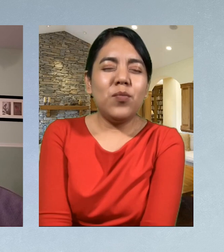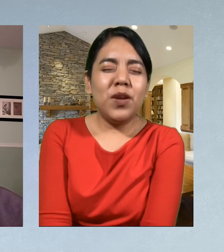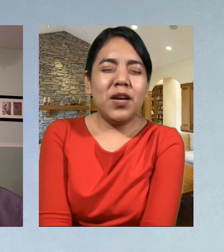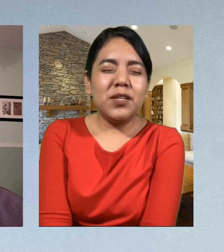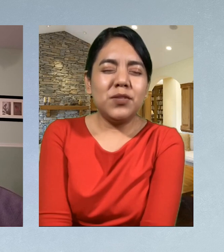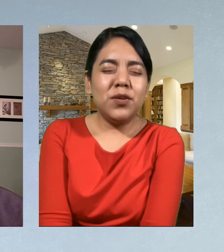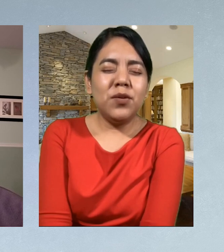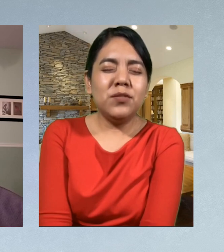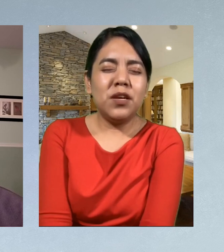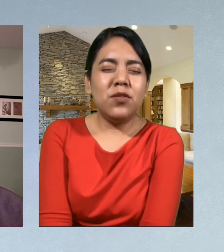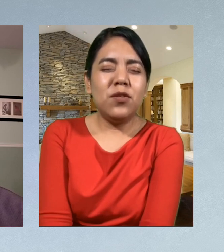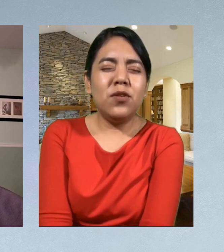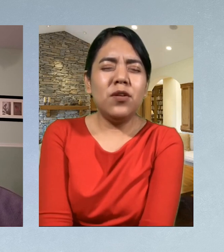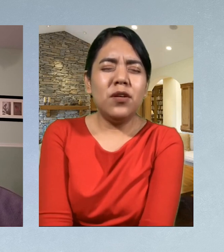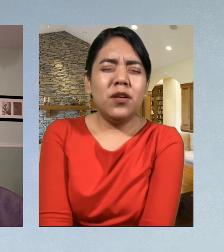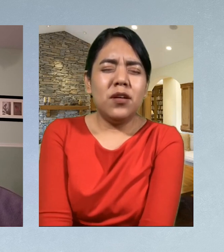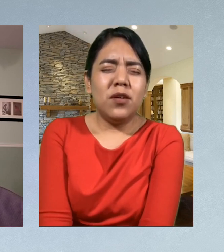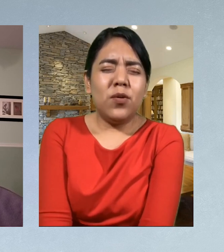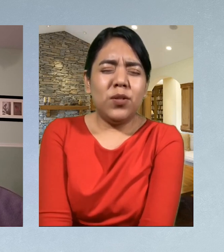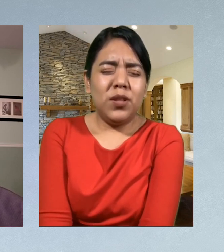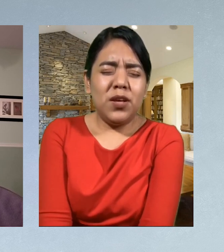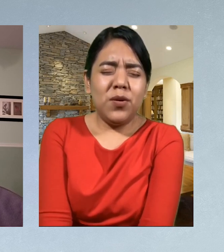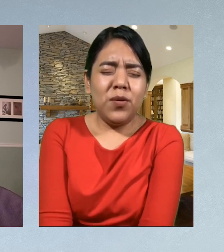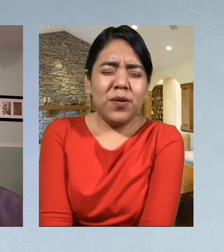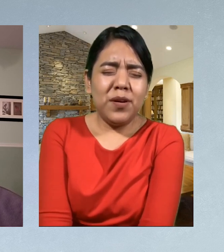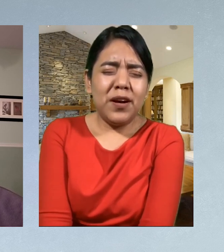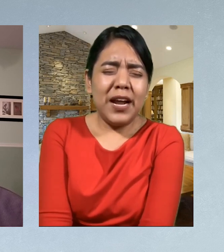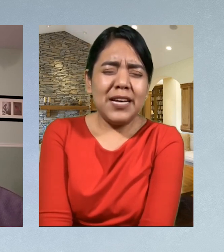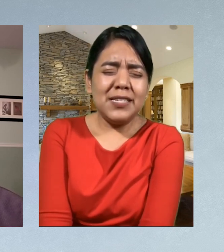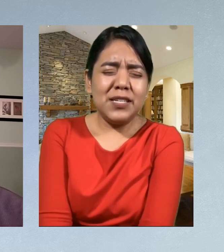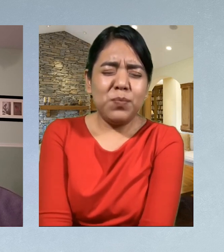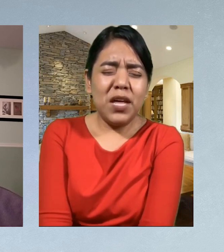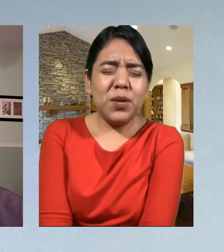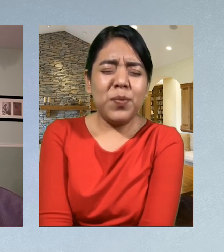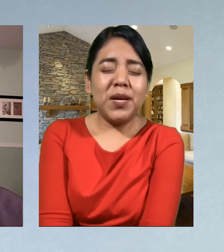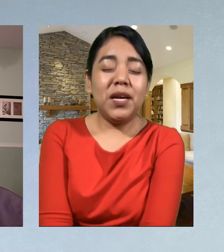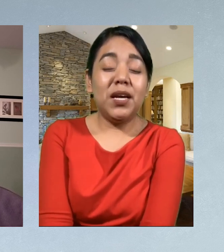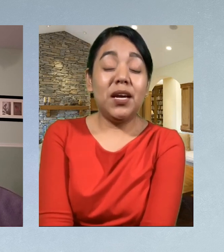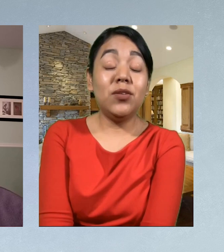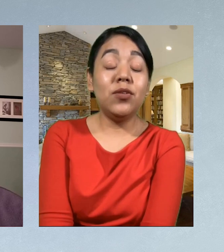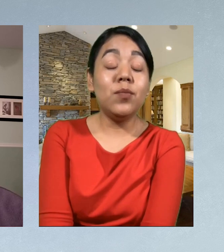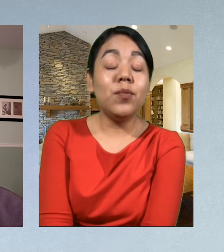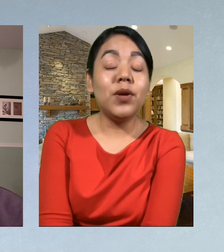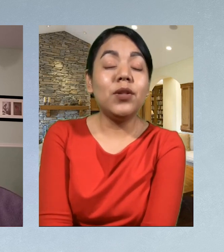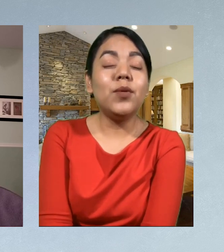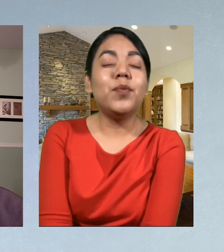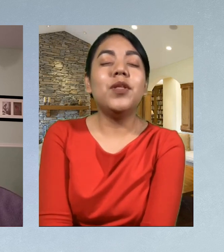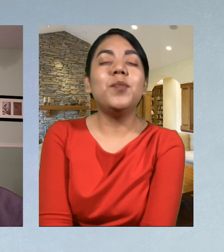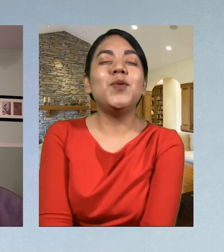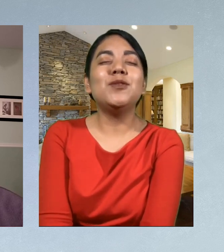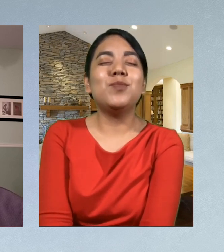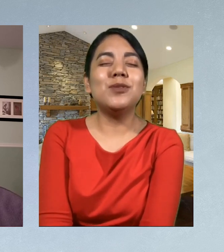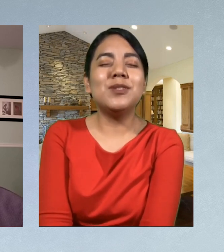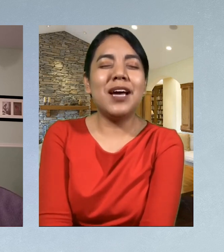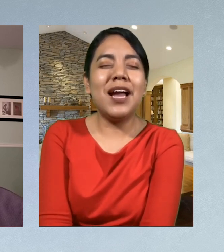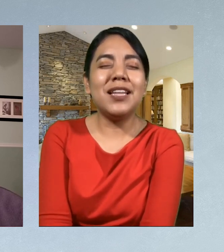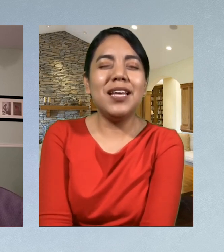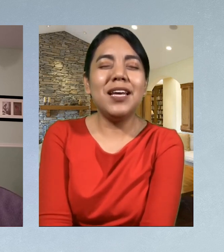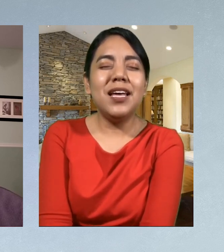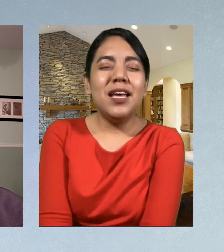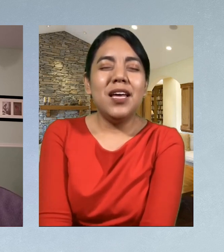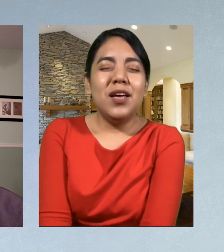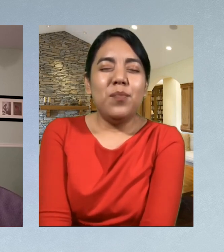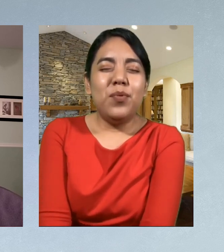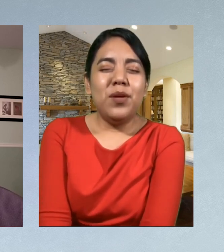de comunicación, Señor, contigo. Gracias, Padre, porque en todo momento podemos